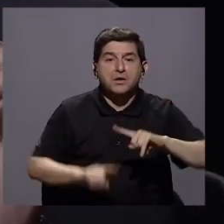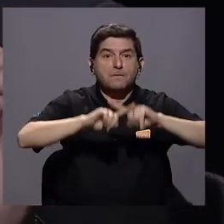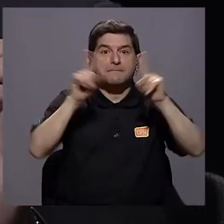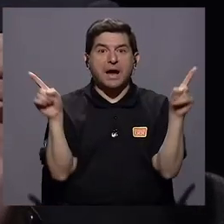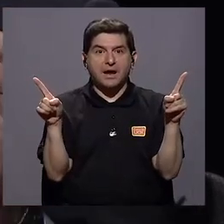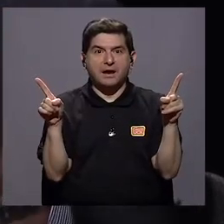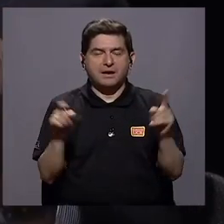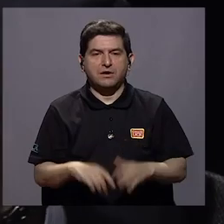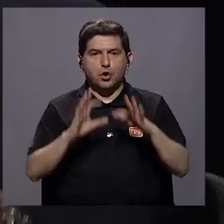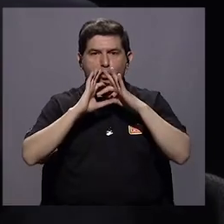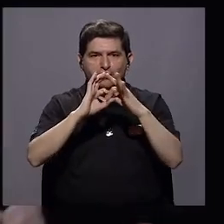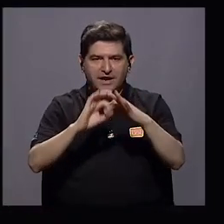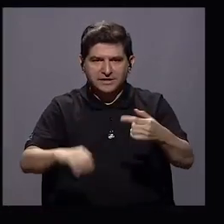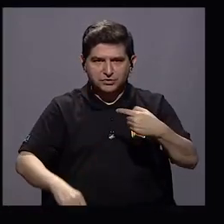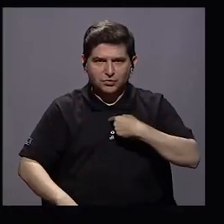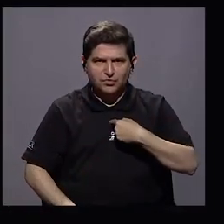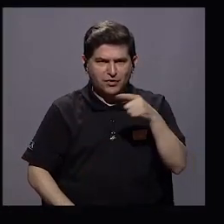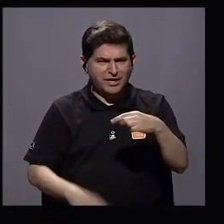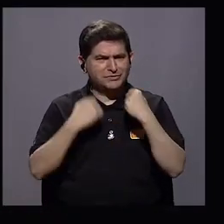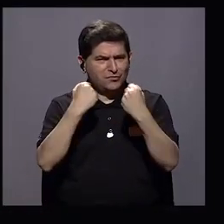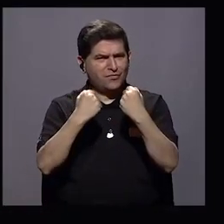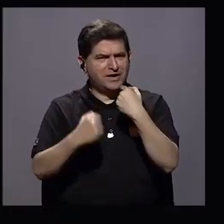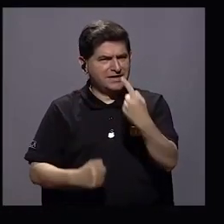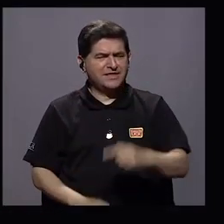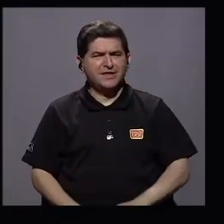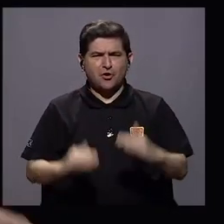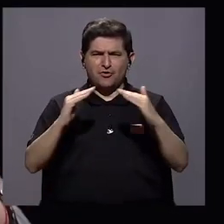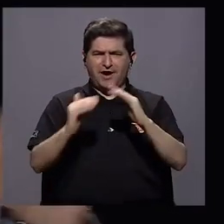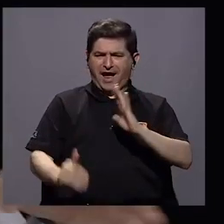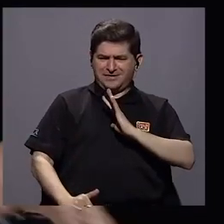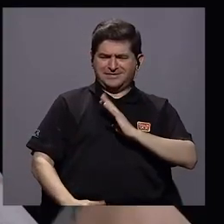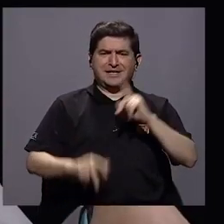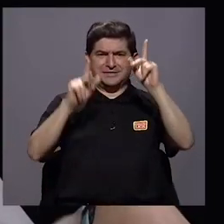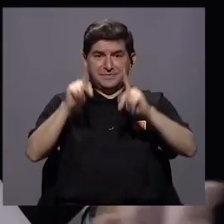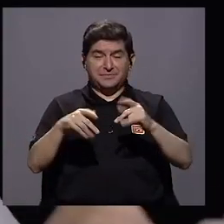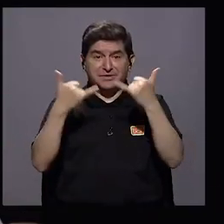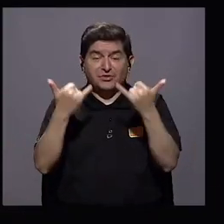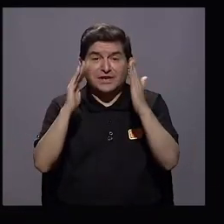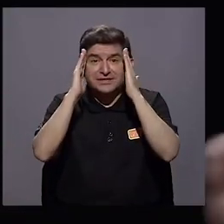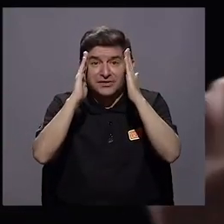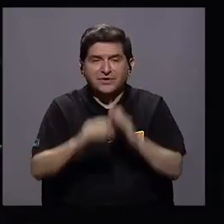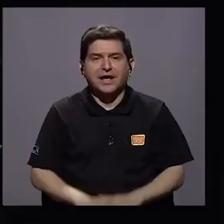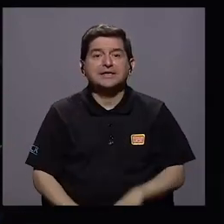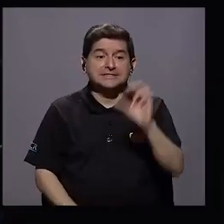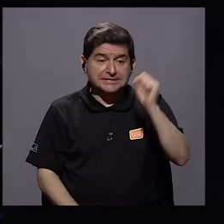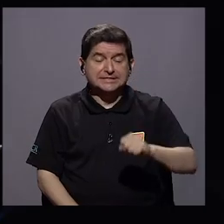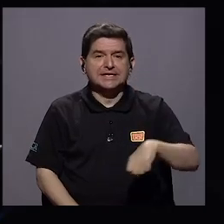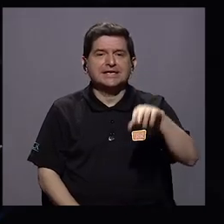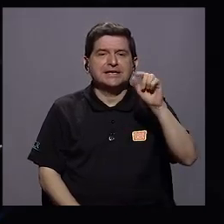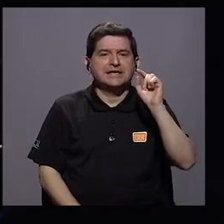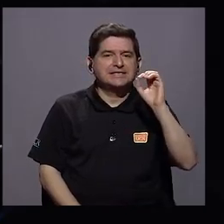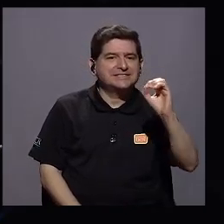pero entonces, casi ¿cómo lo relaciona uno? Qué fuerte eso que dijo usted, ¿verdad? Las casas de lujo, para que la gente que recién se incorpora. De las casas de lujo, o sea,